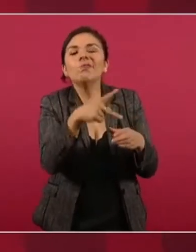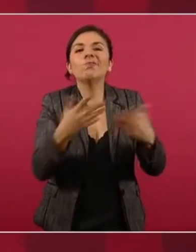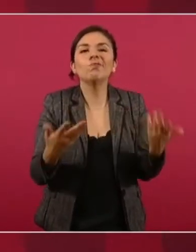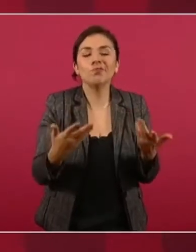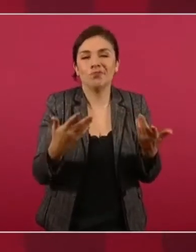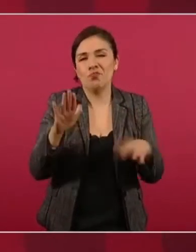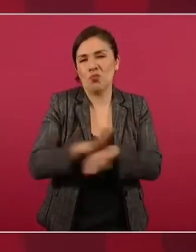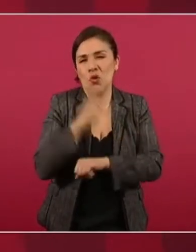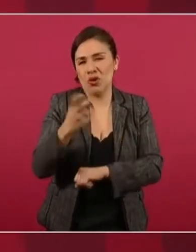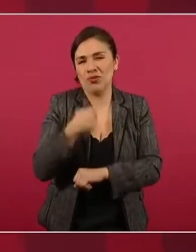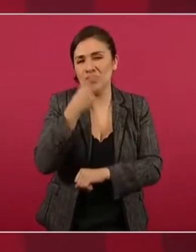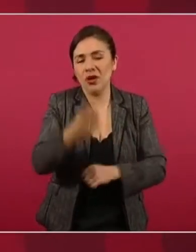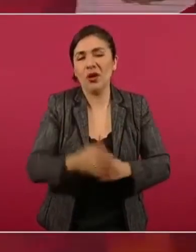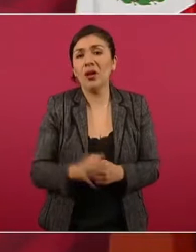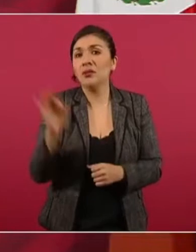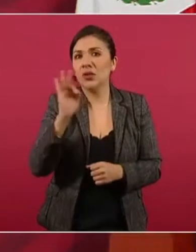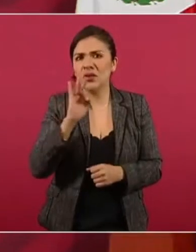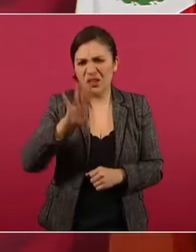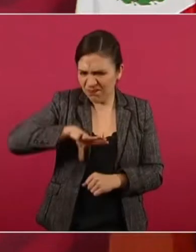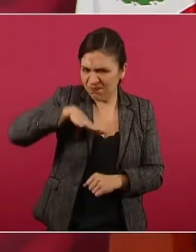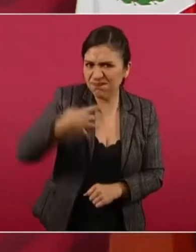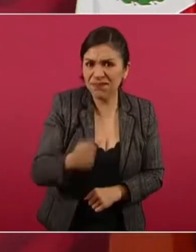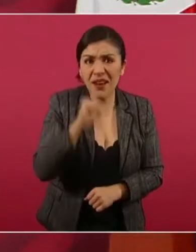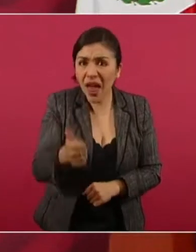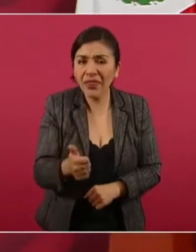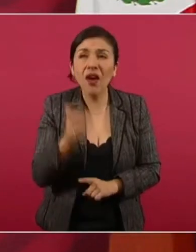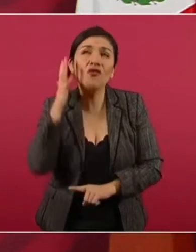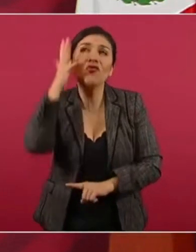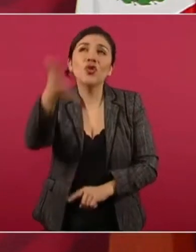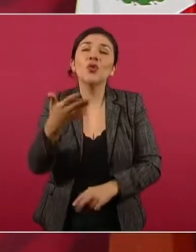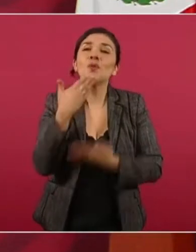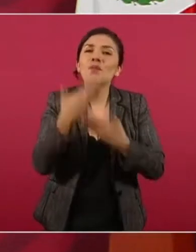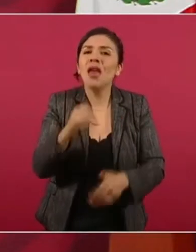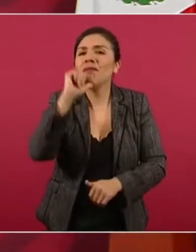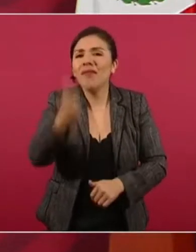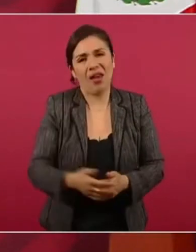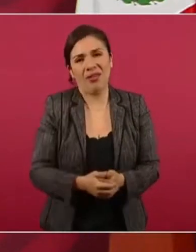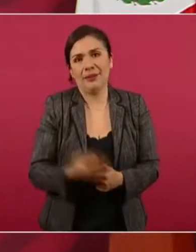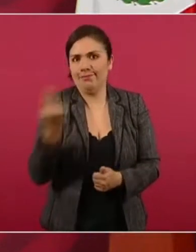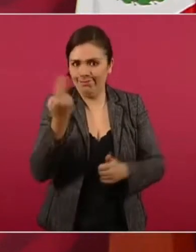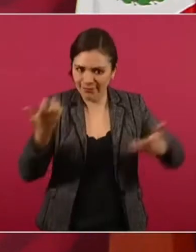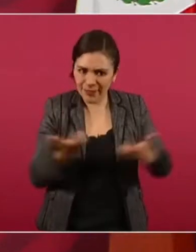que sin arrojo no hay porvenir, hay que transformar.